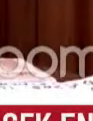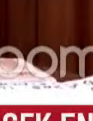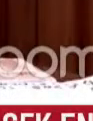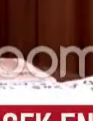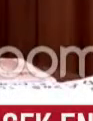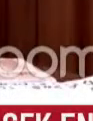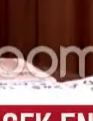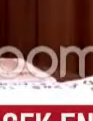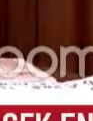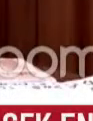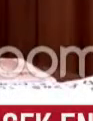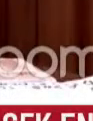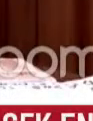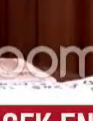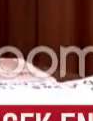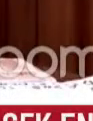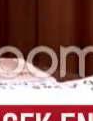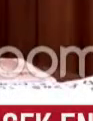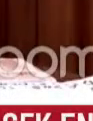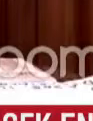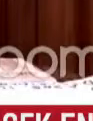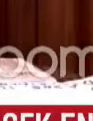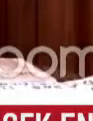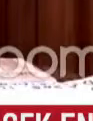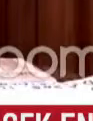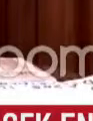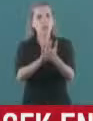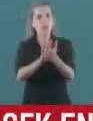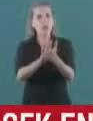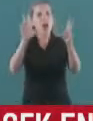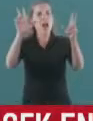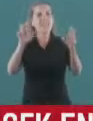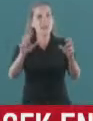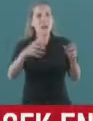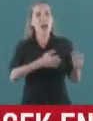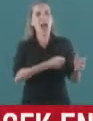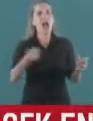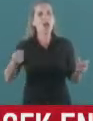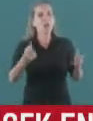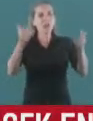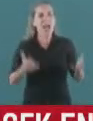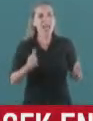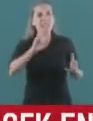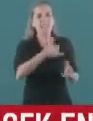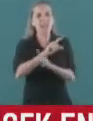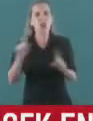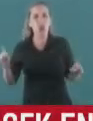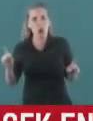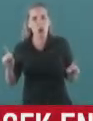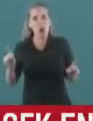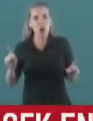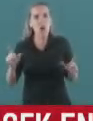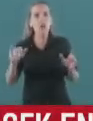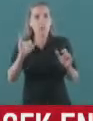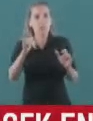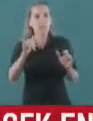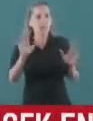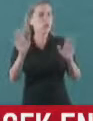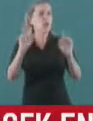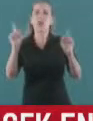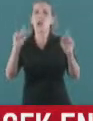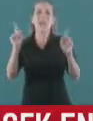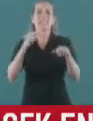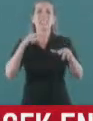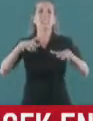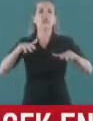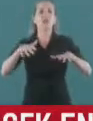gobierno salió a intentar eludir por lo menos la palabra proscripción. Dio así toda una